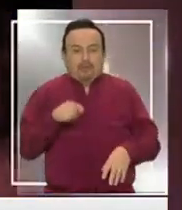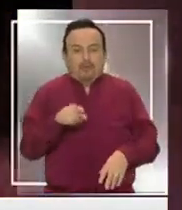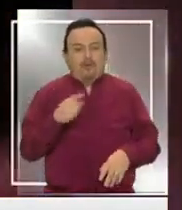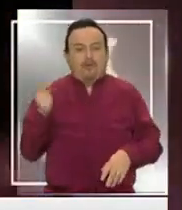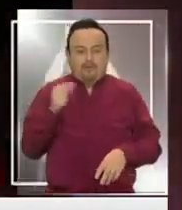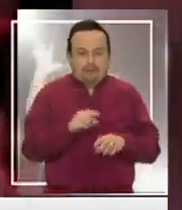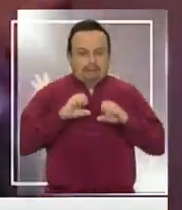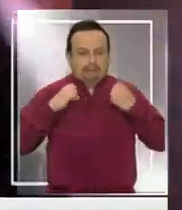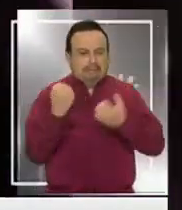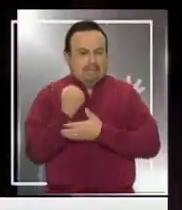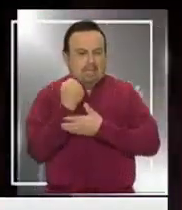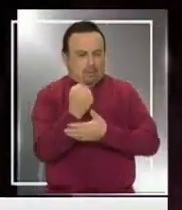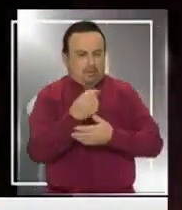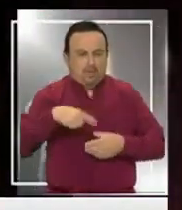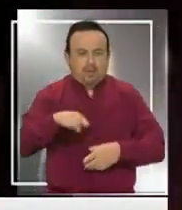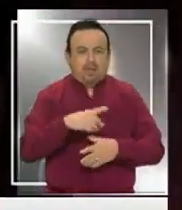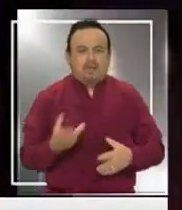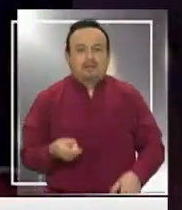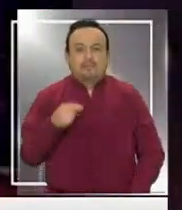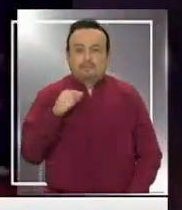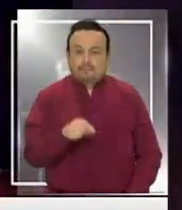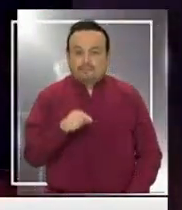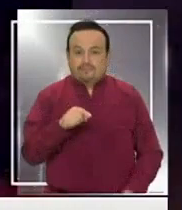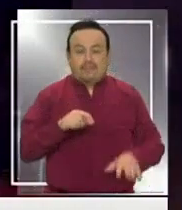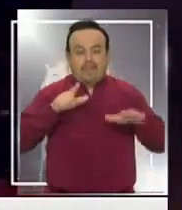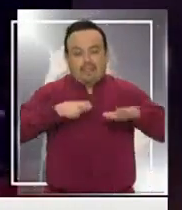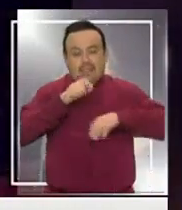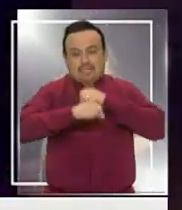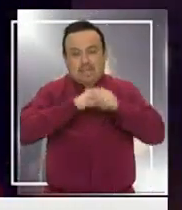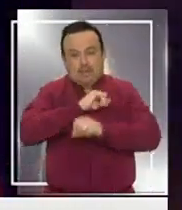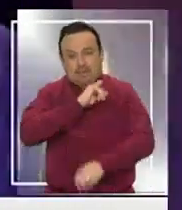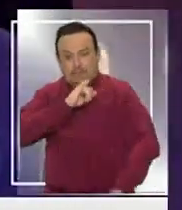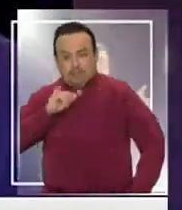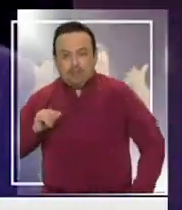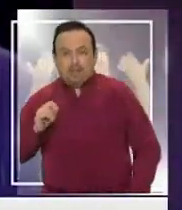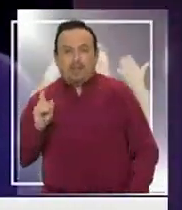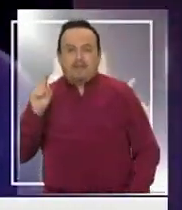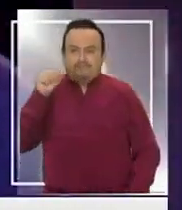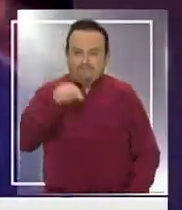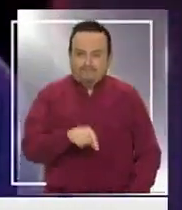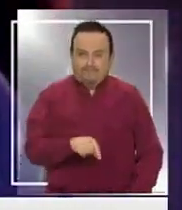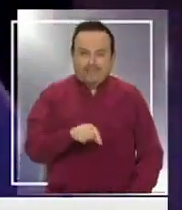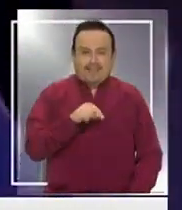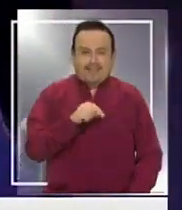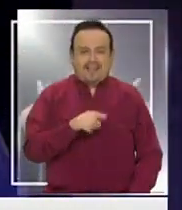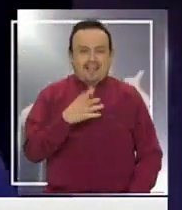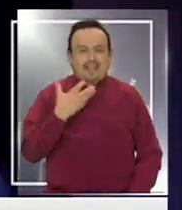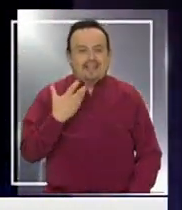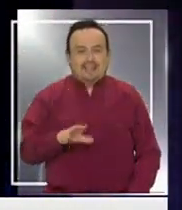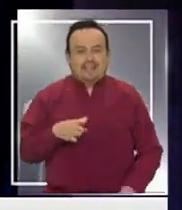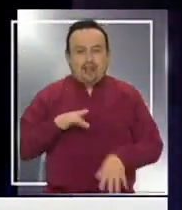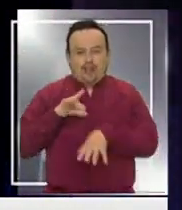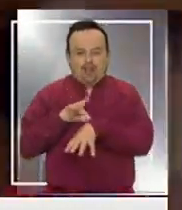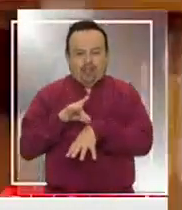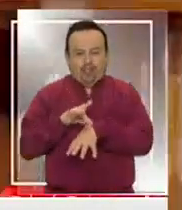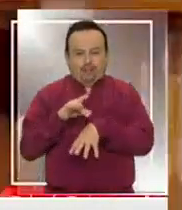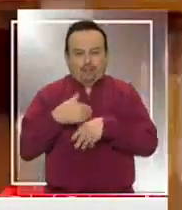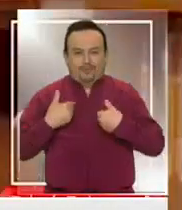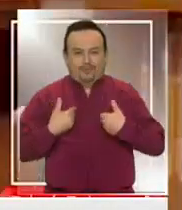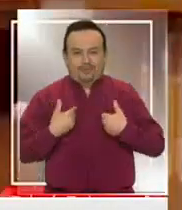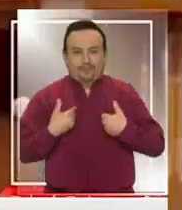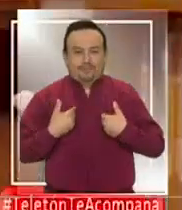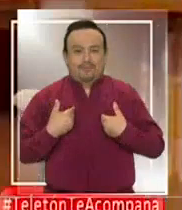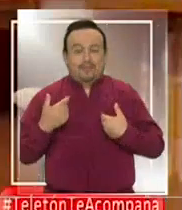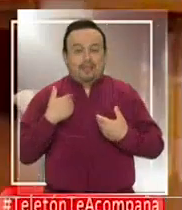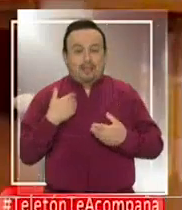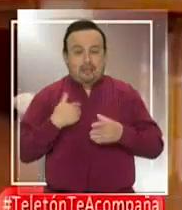Nacional para ayudar a alcanzar la meta. Esta vez, 17 años después, también se hizo presente, siendo ya médico de profesión.